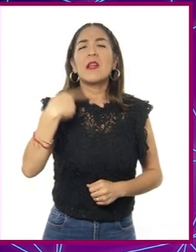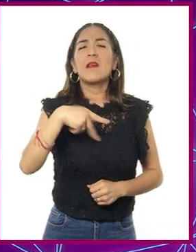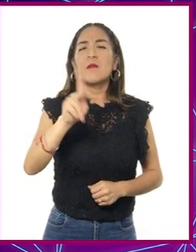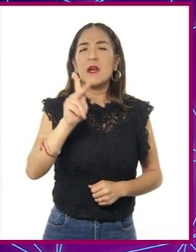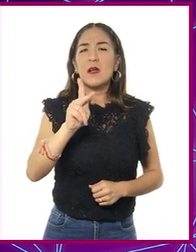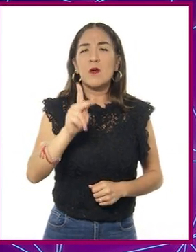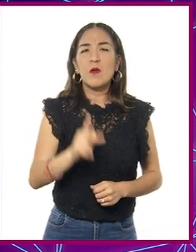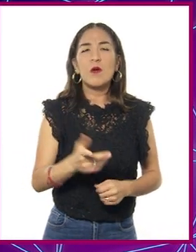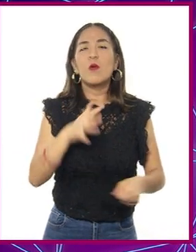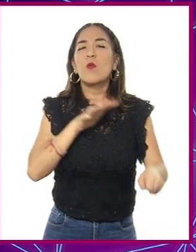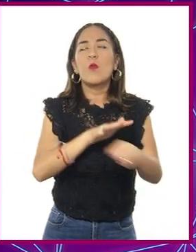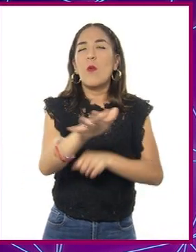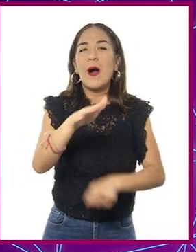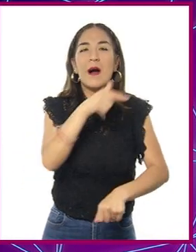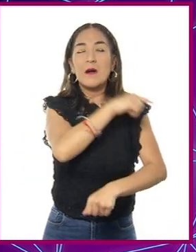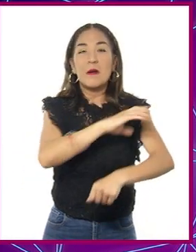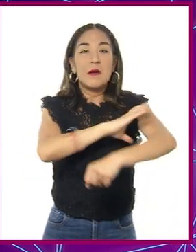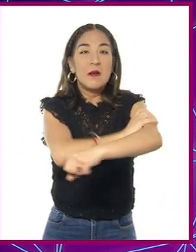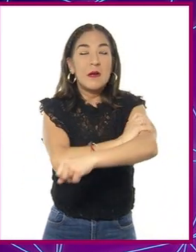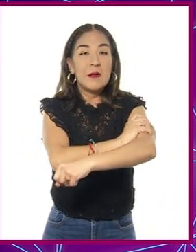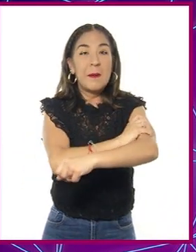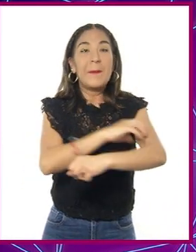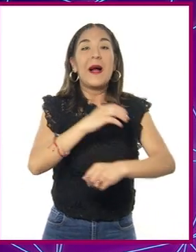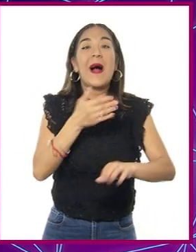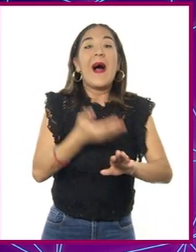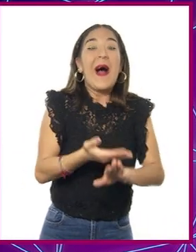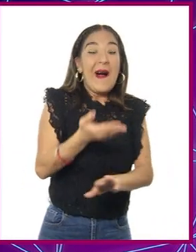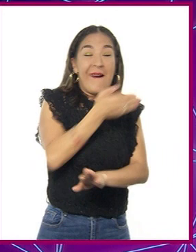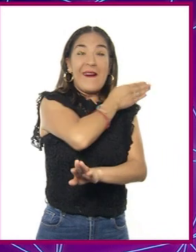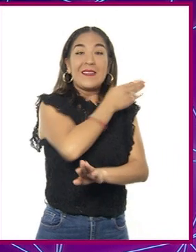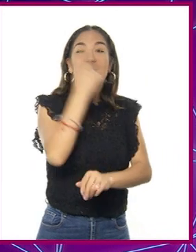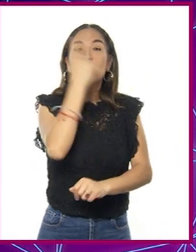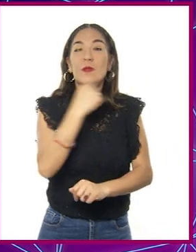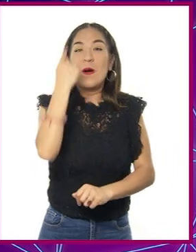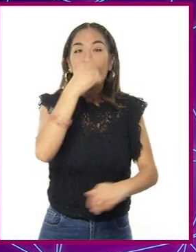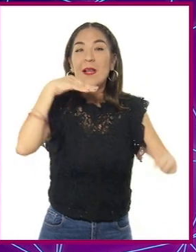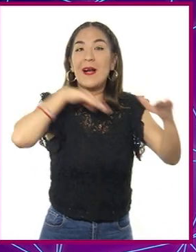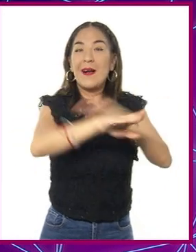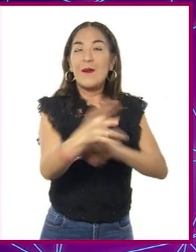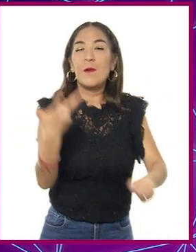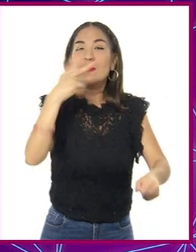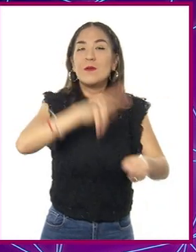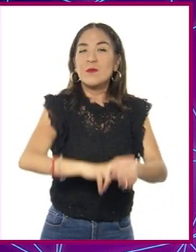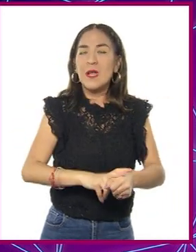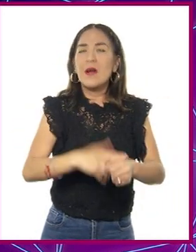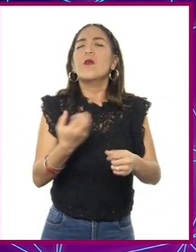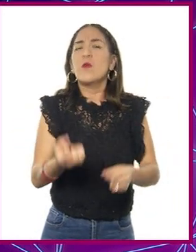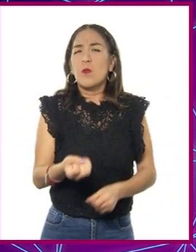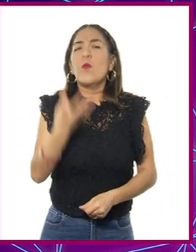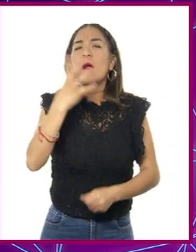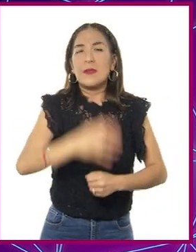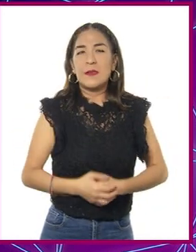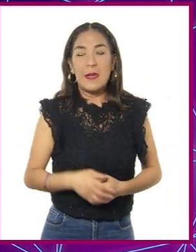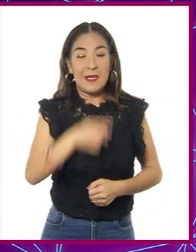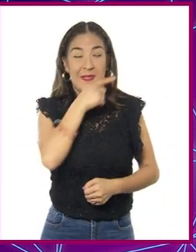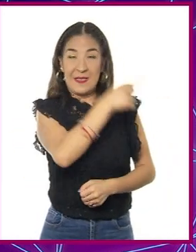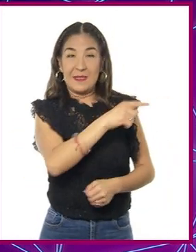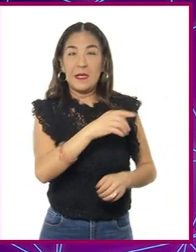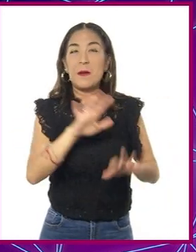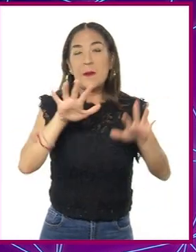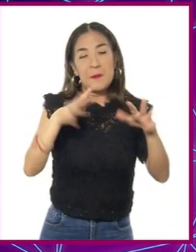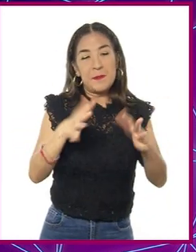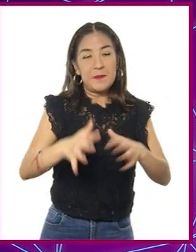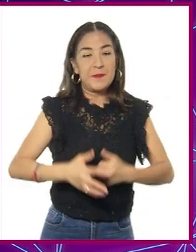Pero, ¿cuál fue su presión una hora antes de ser internado? De acuerdo con la tendencia de la gráfica, se podría estimar que